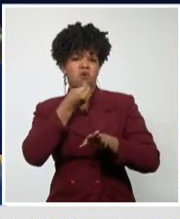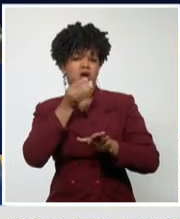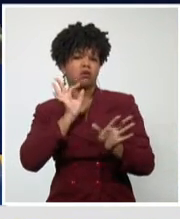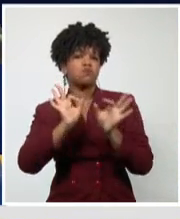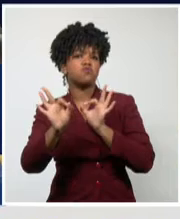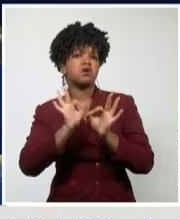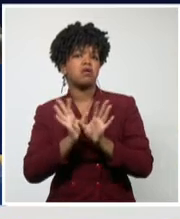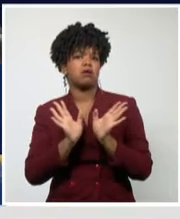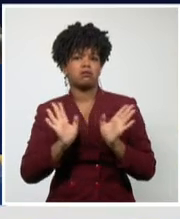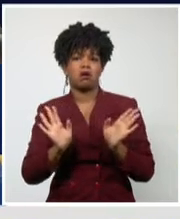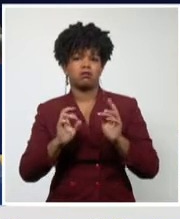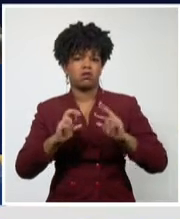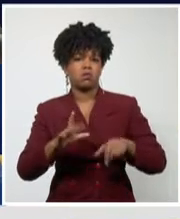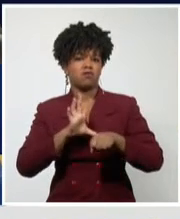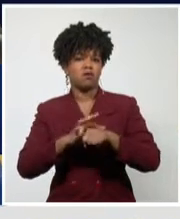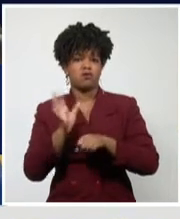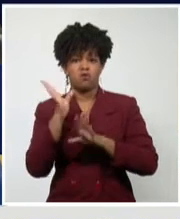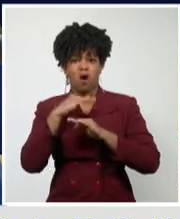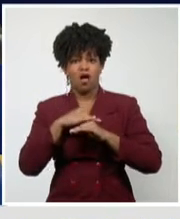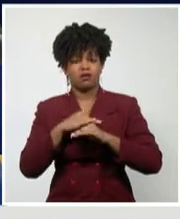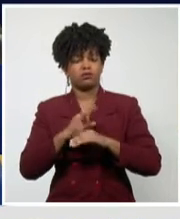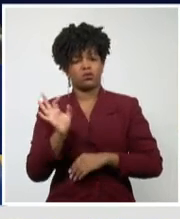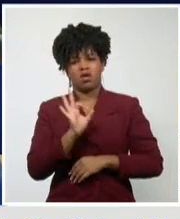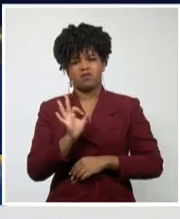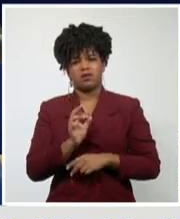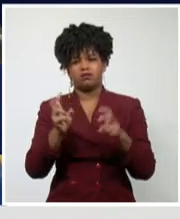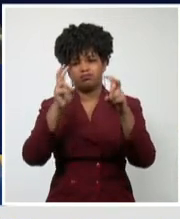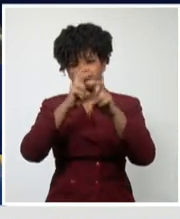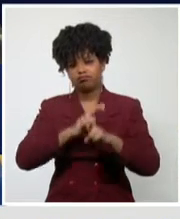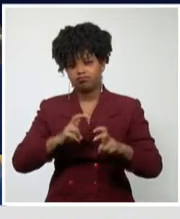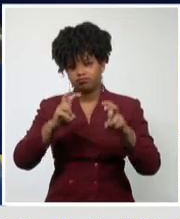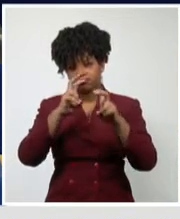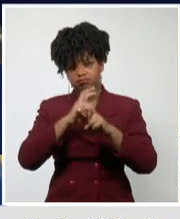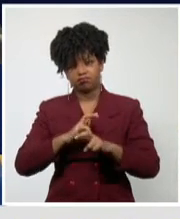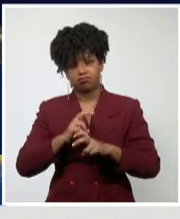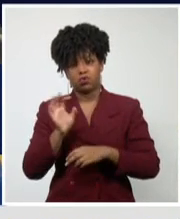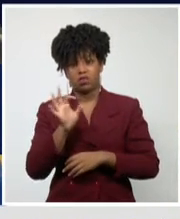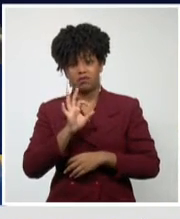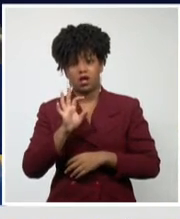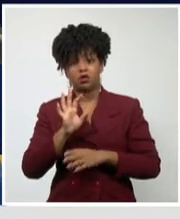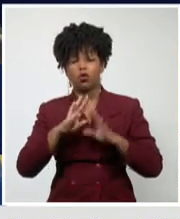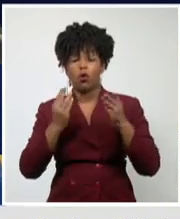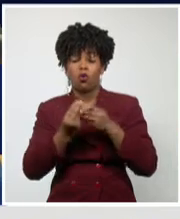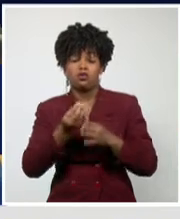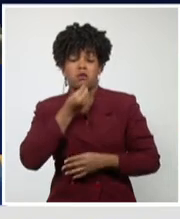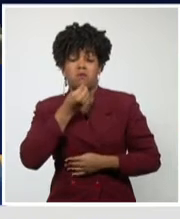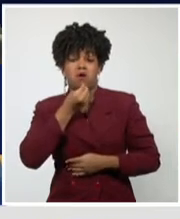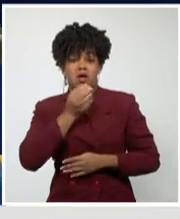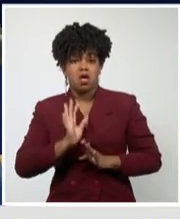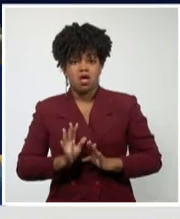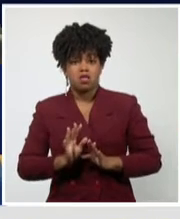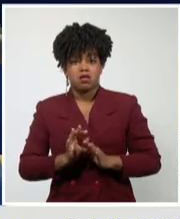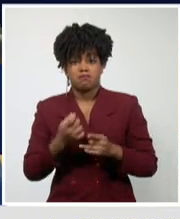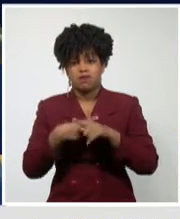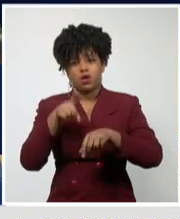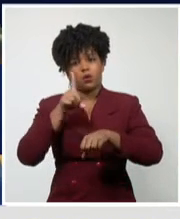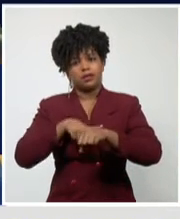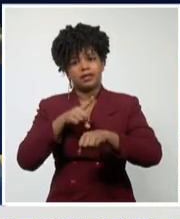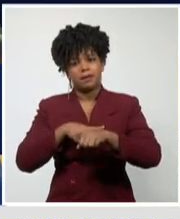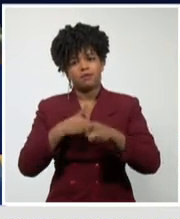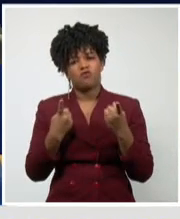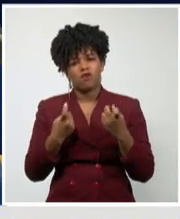que se están describiendo, por lo tanto todo eso que se plantea ahí es posible y solo el tiempo nos dirá,